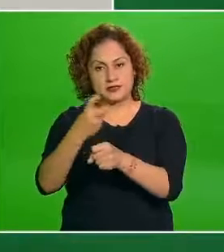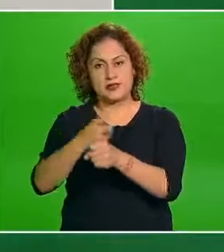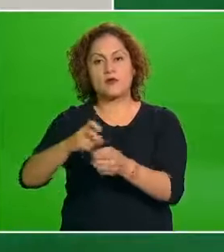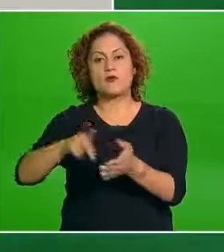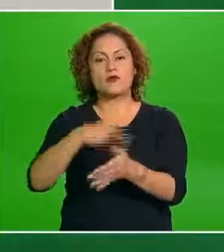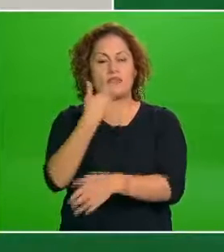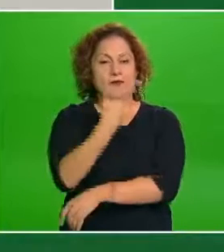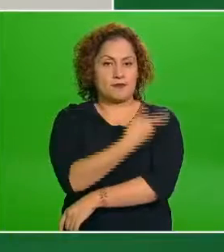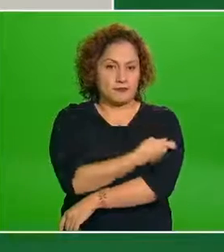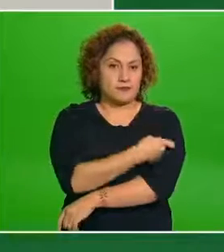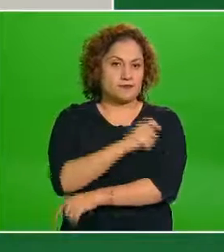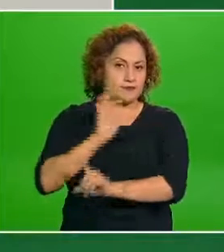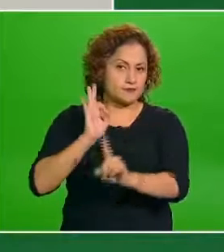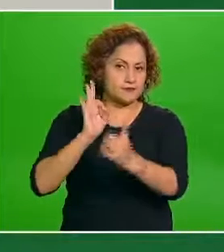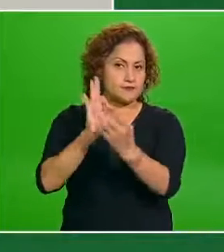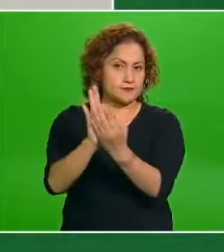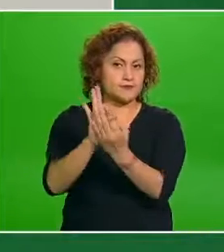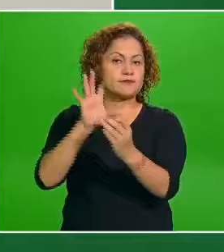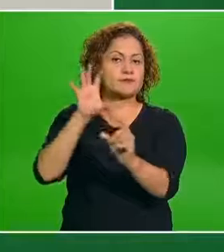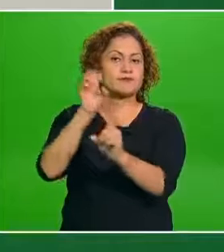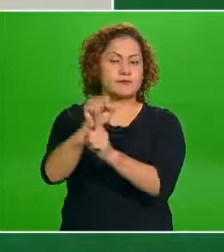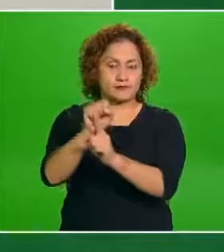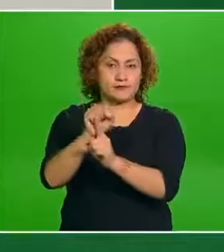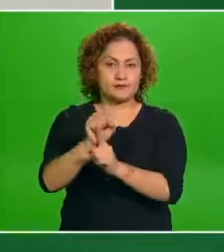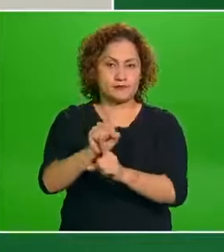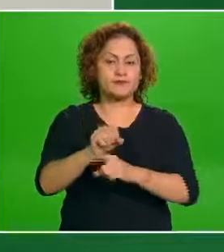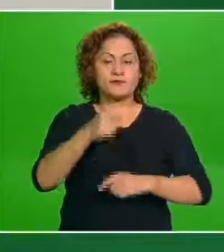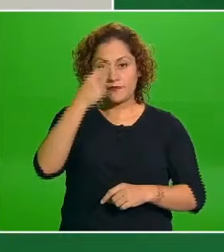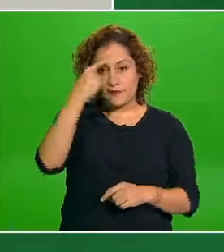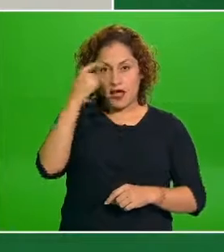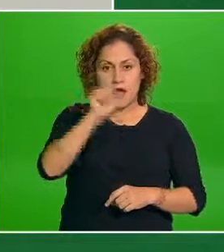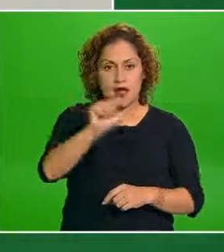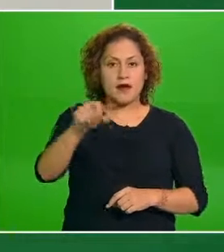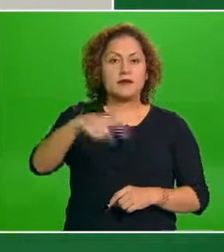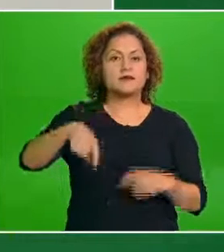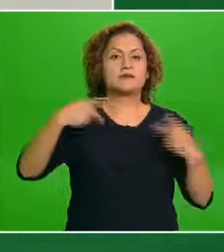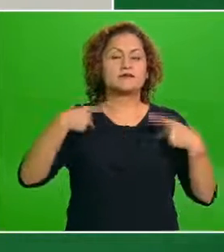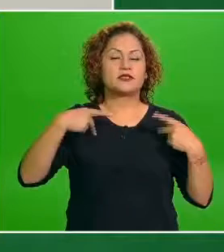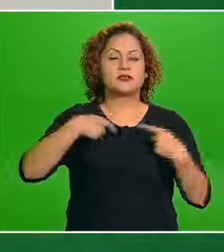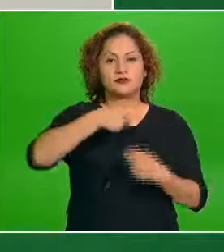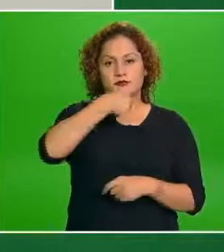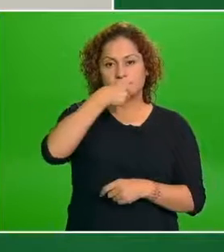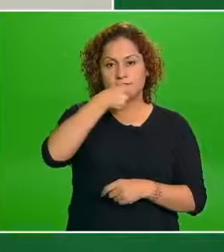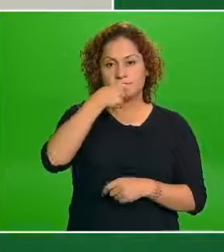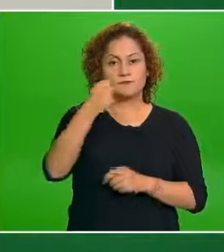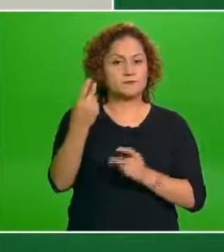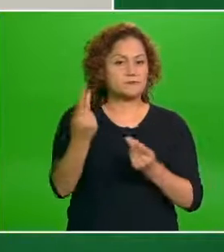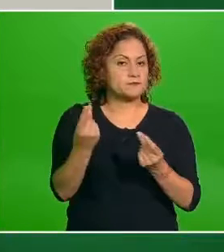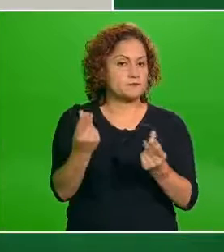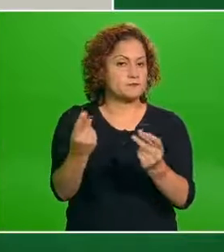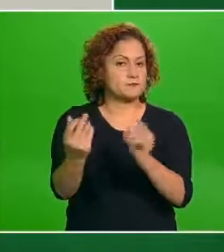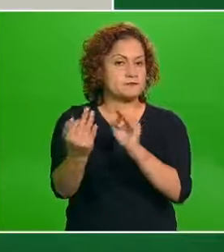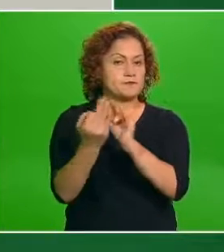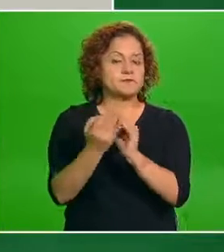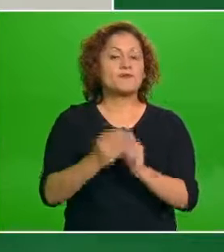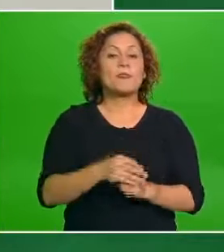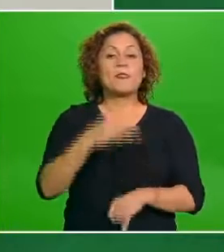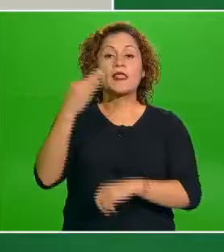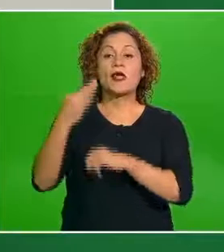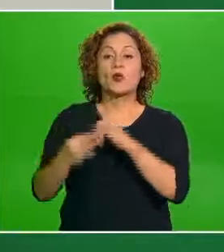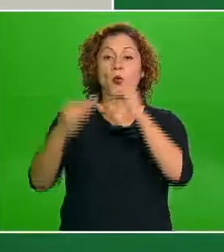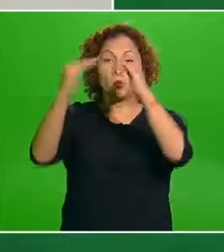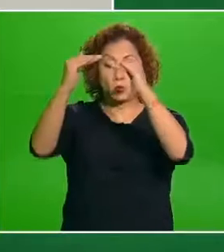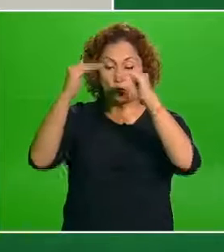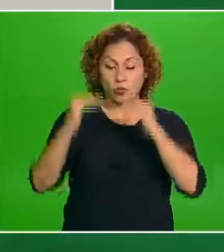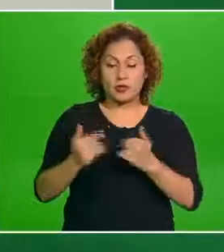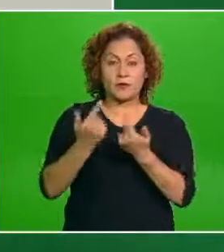en poder tener el esquema completo para los mismos lo antes posible. Y el último grupo, que fue